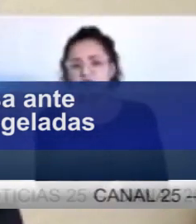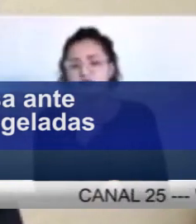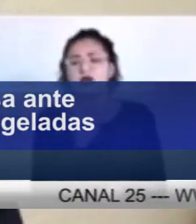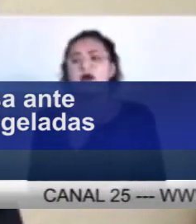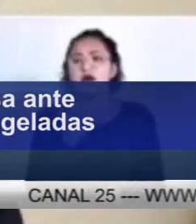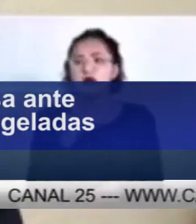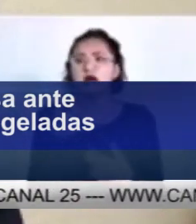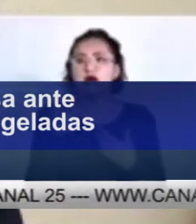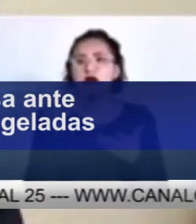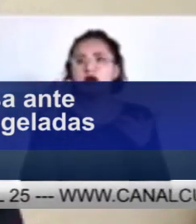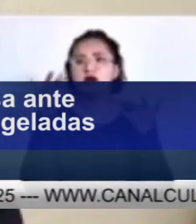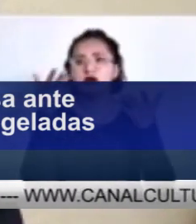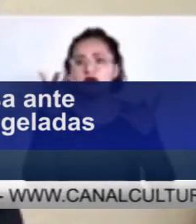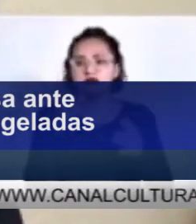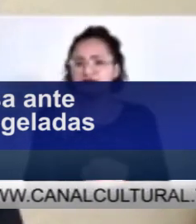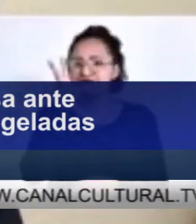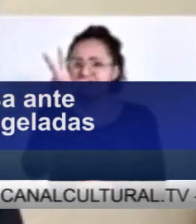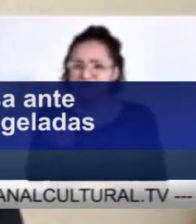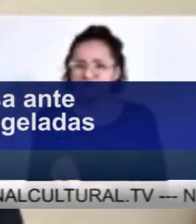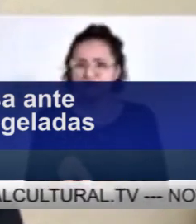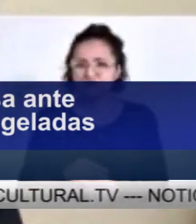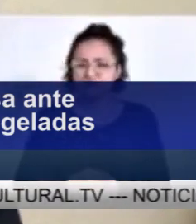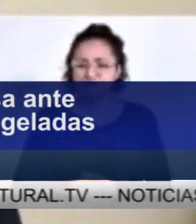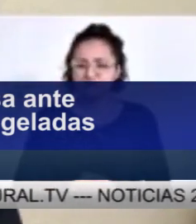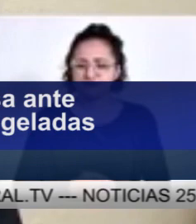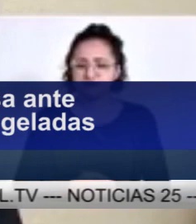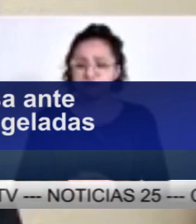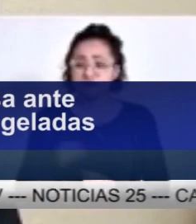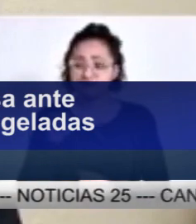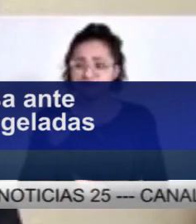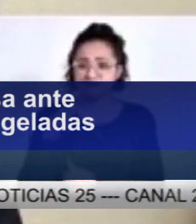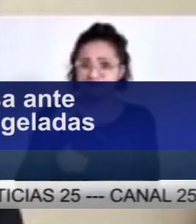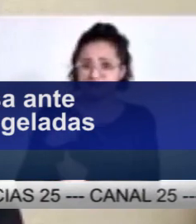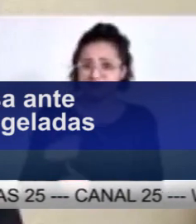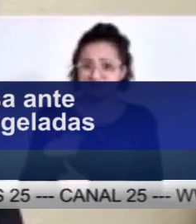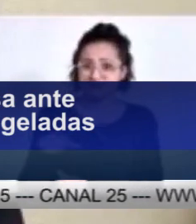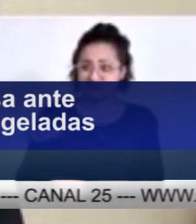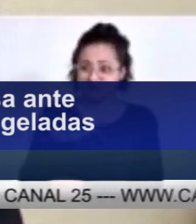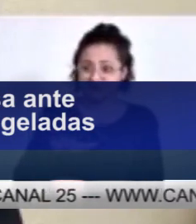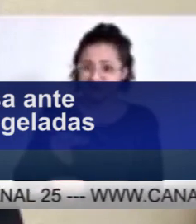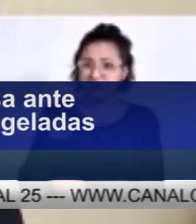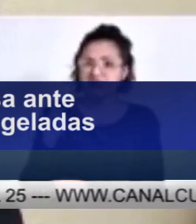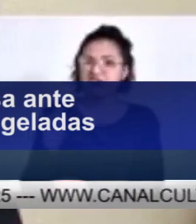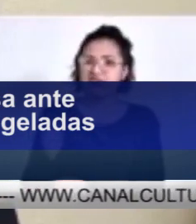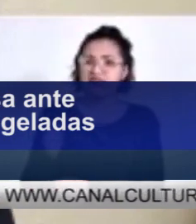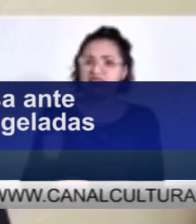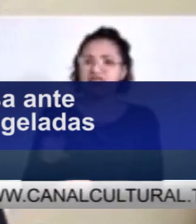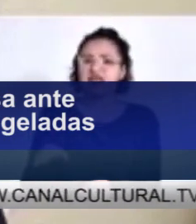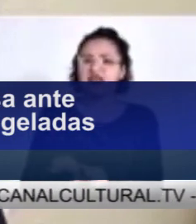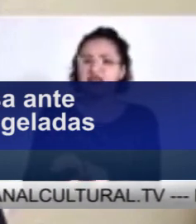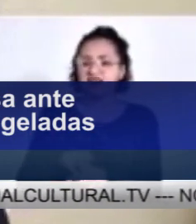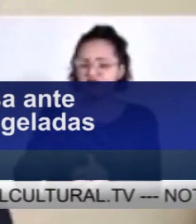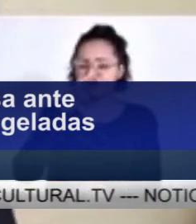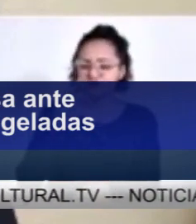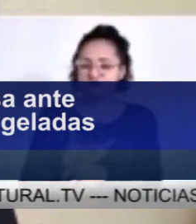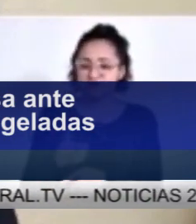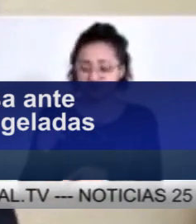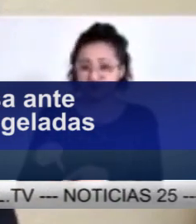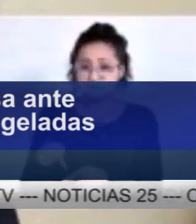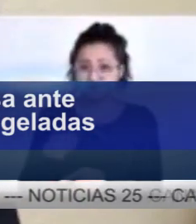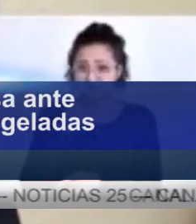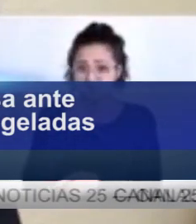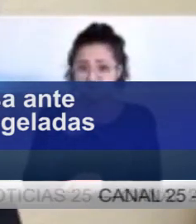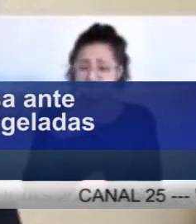simple son congelamiento de cuentas de personas físicas y morales antorcha y otras vinculadas sí es